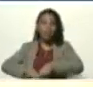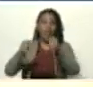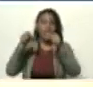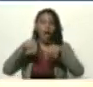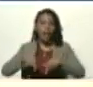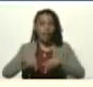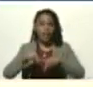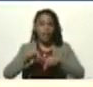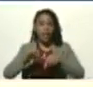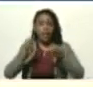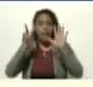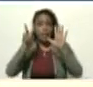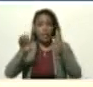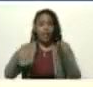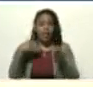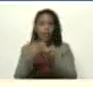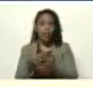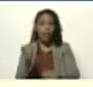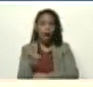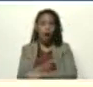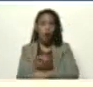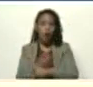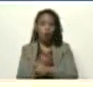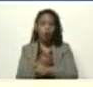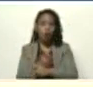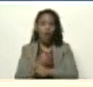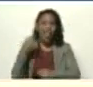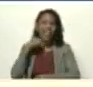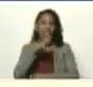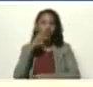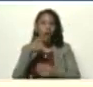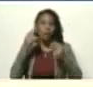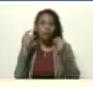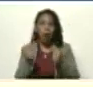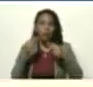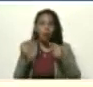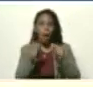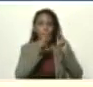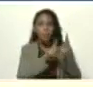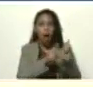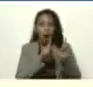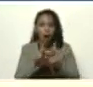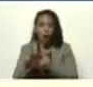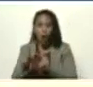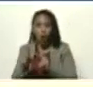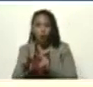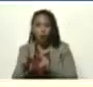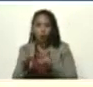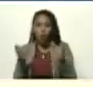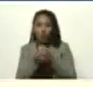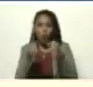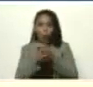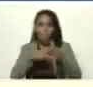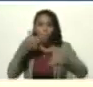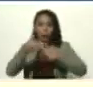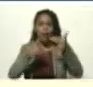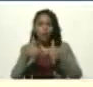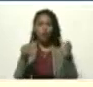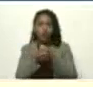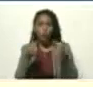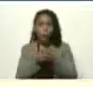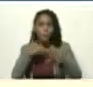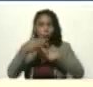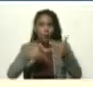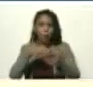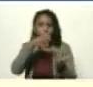7 de agosto. Iván Duque ha activado planes con delincuentes y bandas de delincuentes